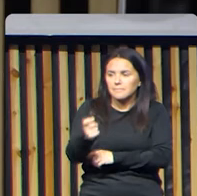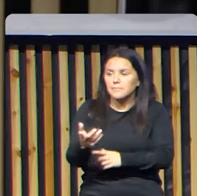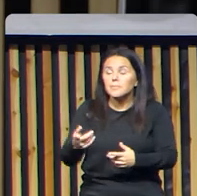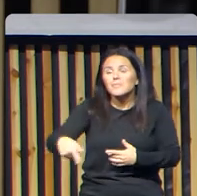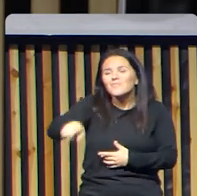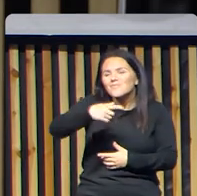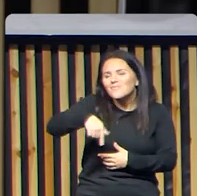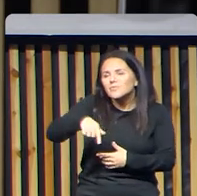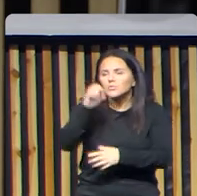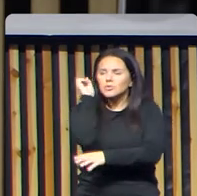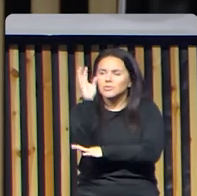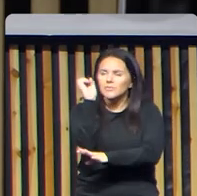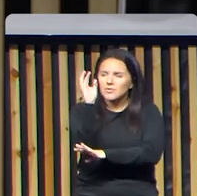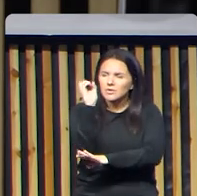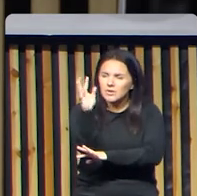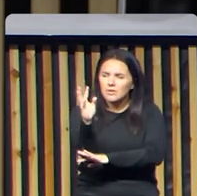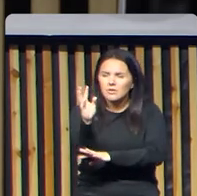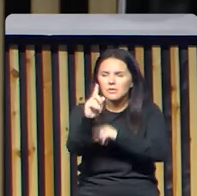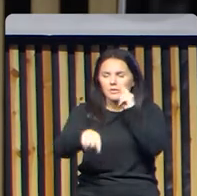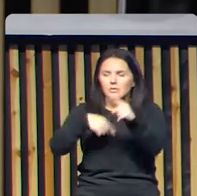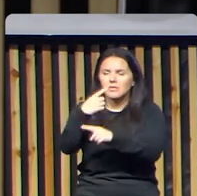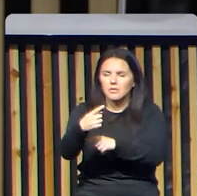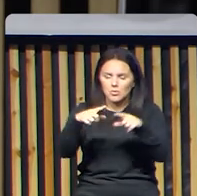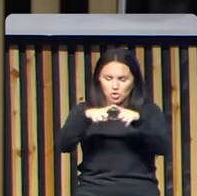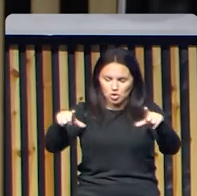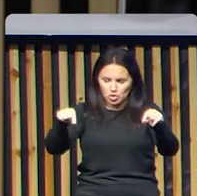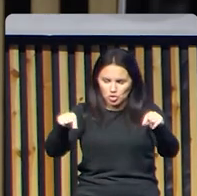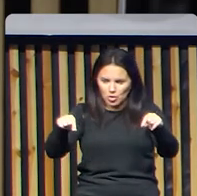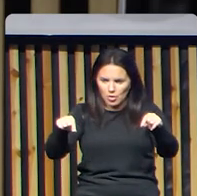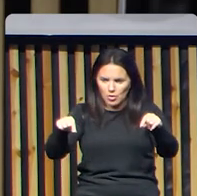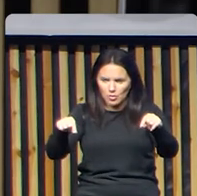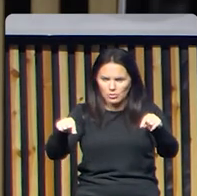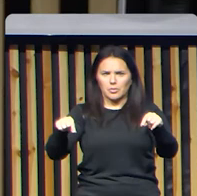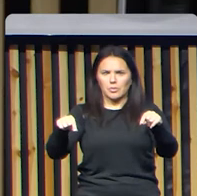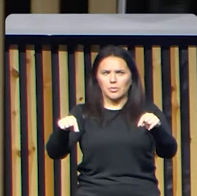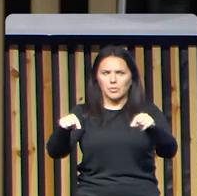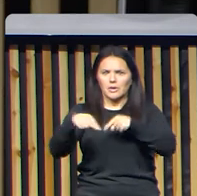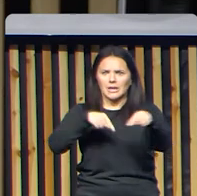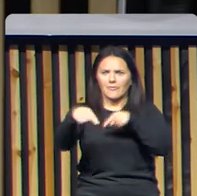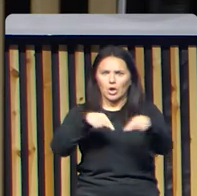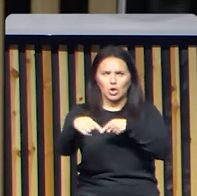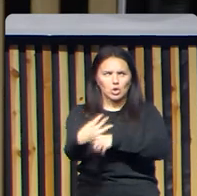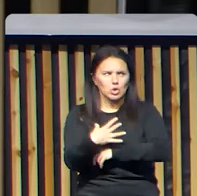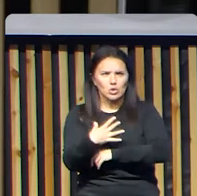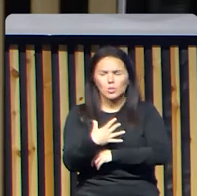después de la conferencia cuando vemos en el sobre Dirección General de tráfico